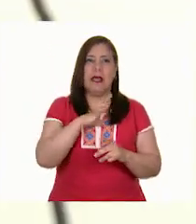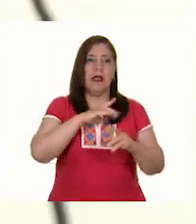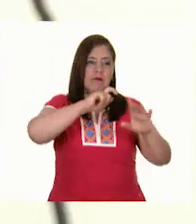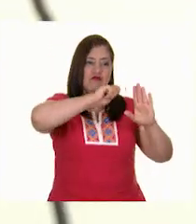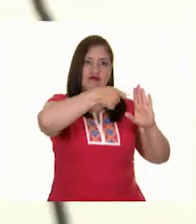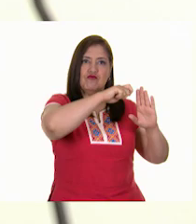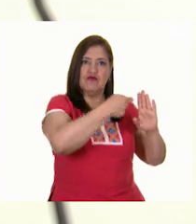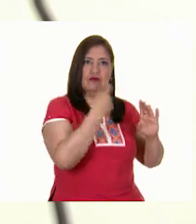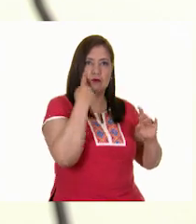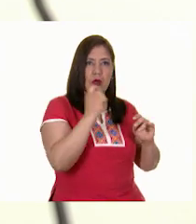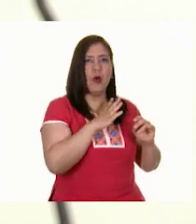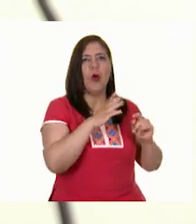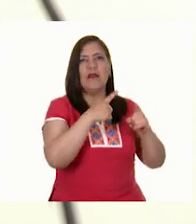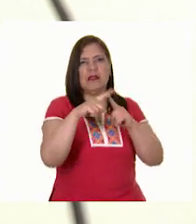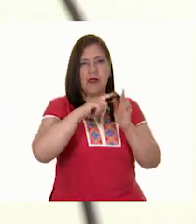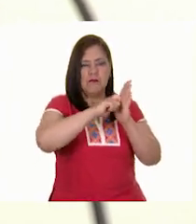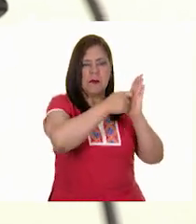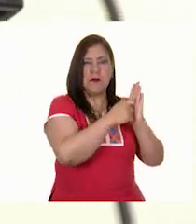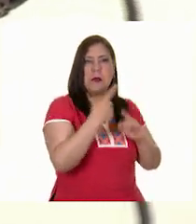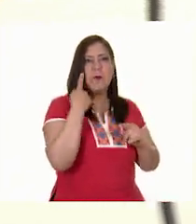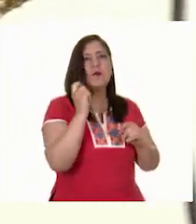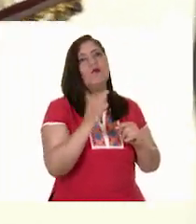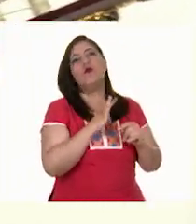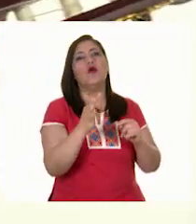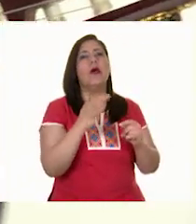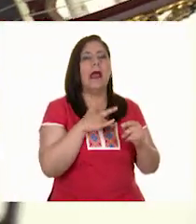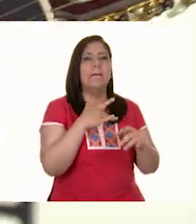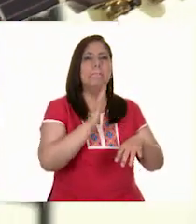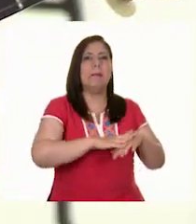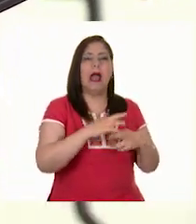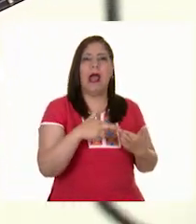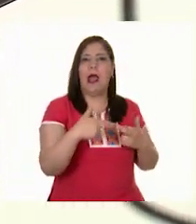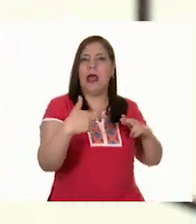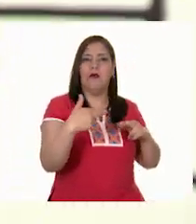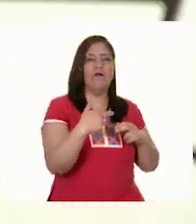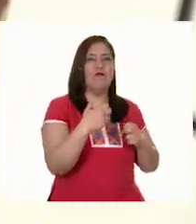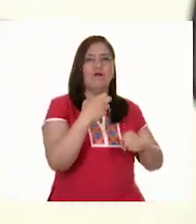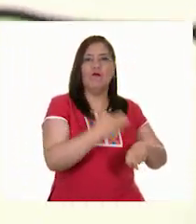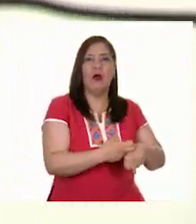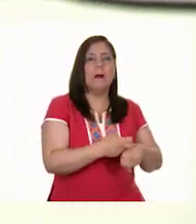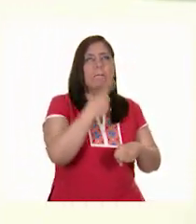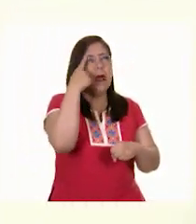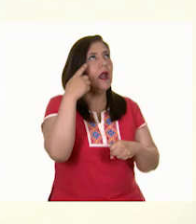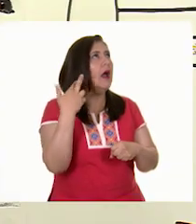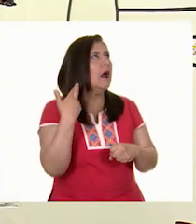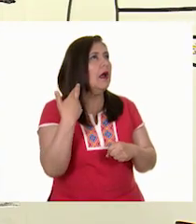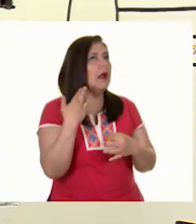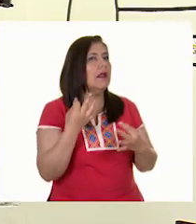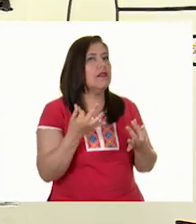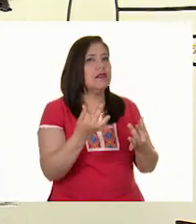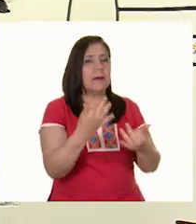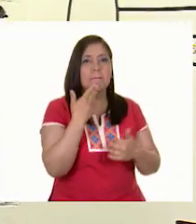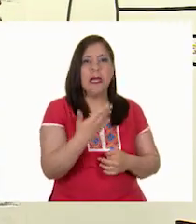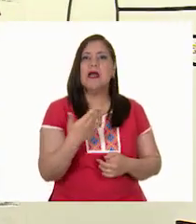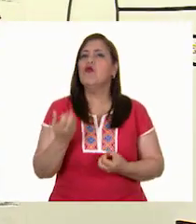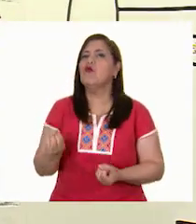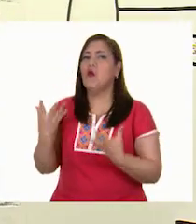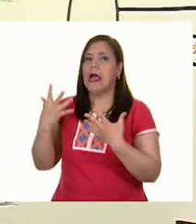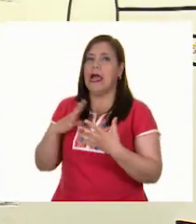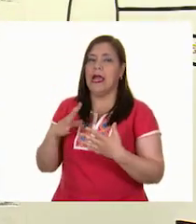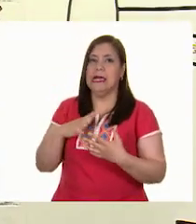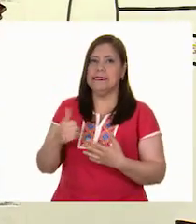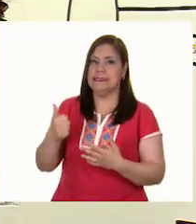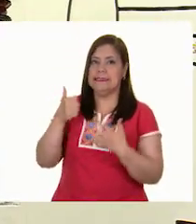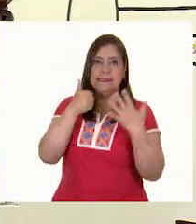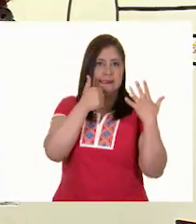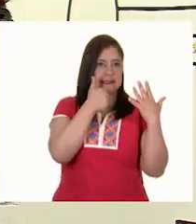las clavijas o botones que tensan la cuerda para afinarla. ¿Y cuántas cuerdas son? Tenemos en esta guitarra 6